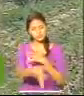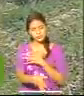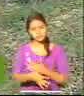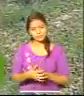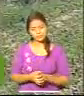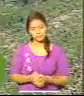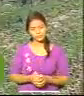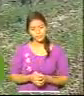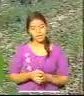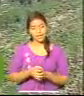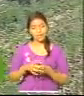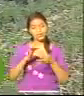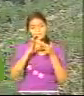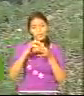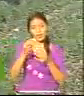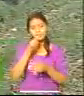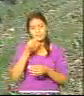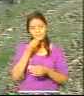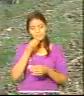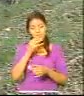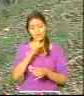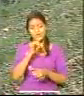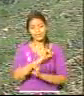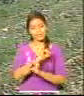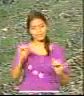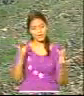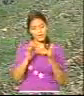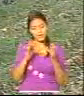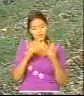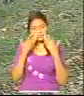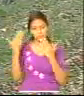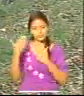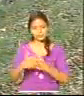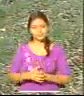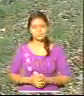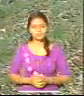de soberanía agroalimentaria. Nosotros con esta información devolvemos contigo el pase, Emma. Adelante.